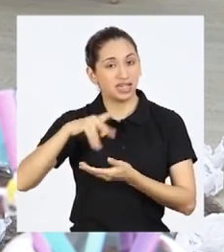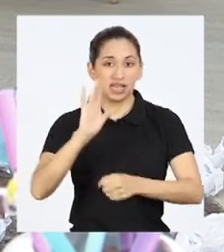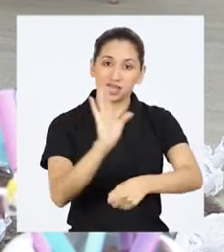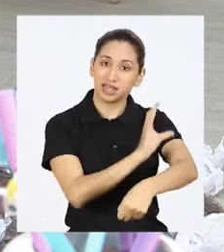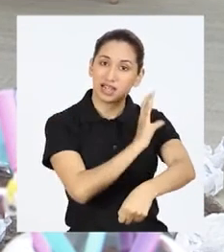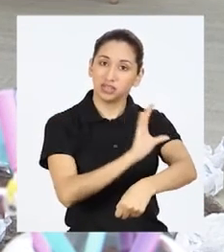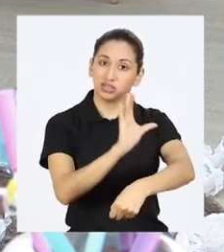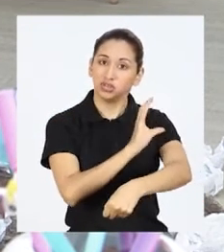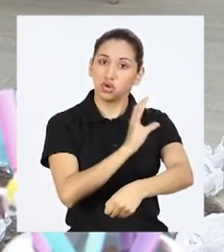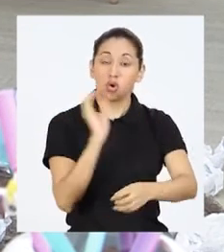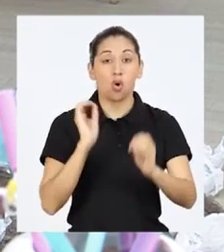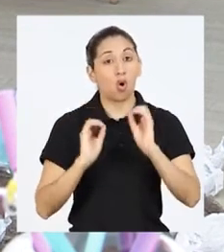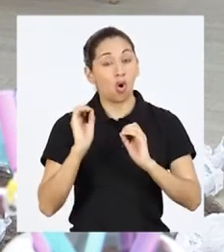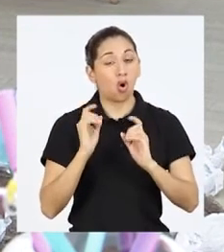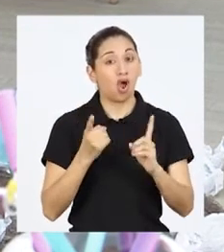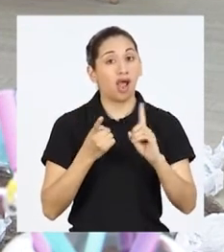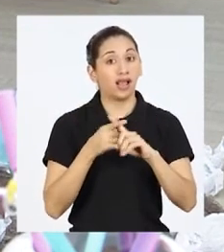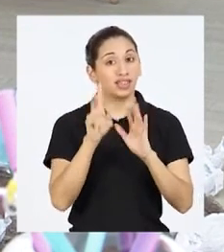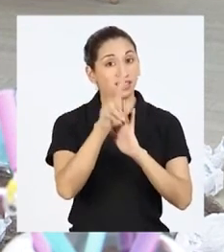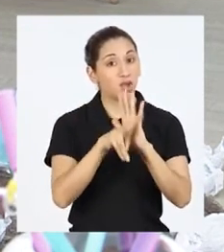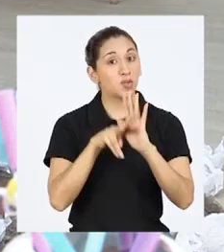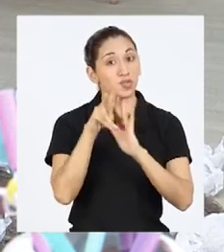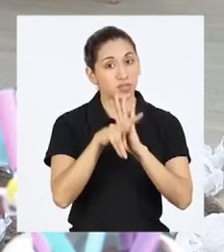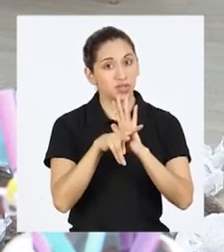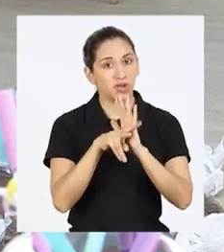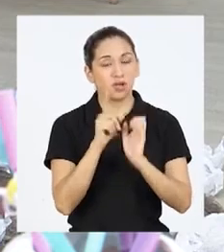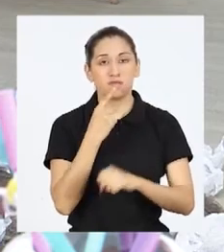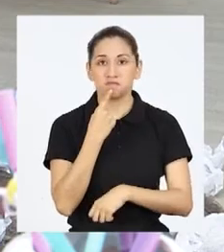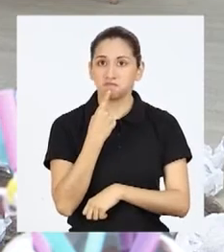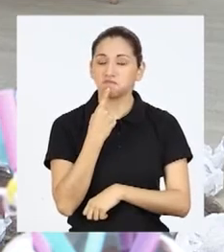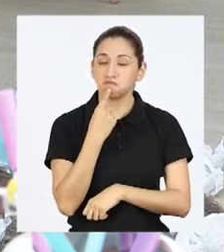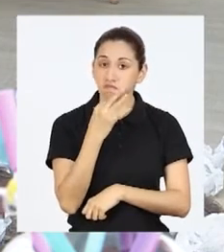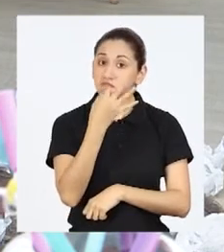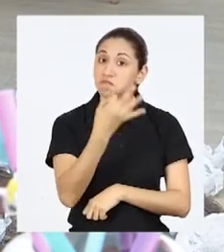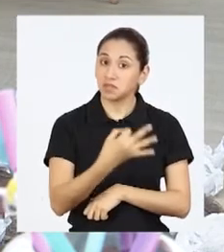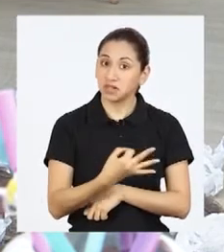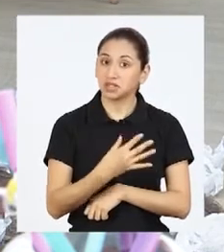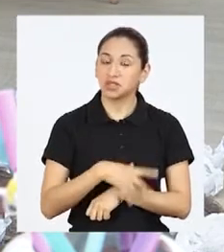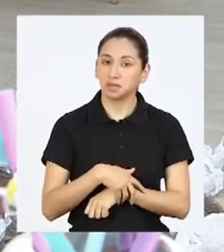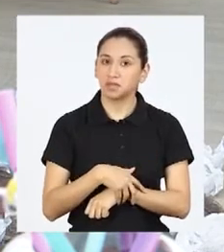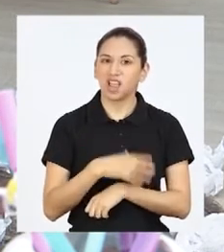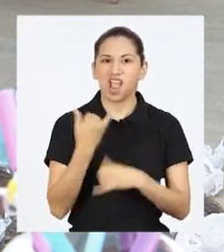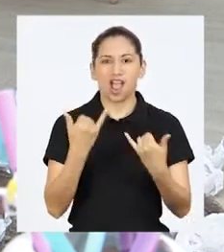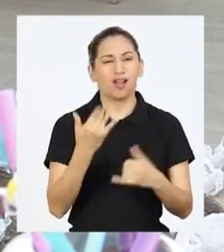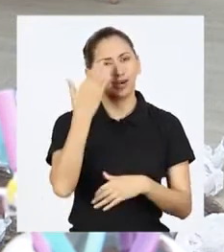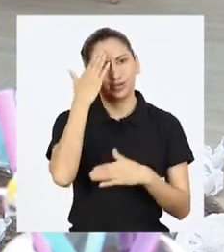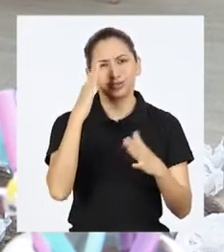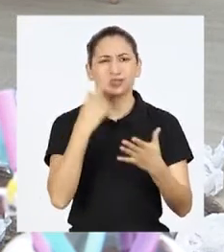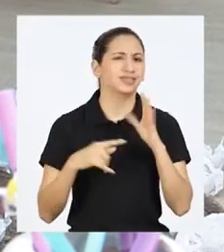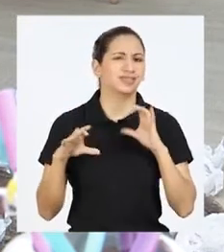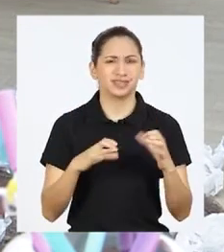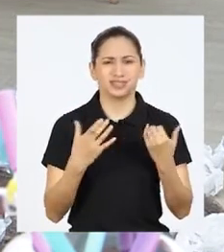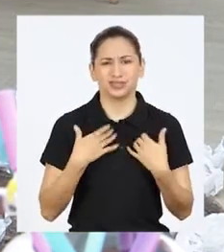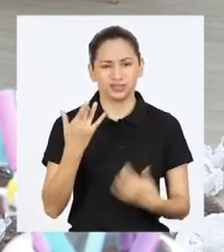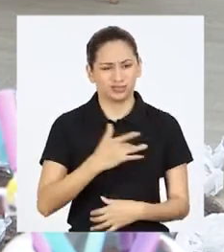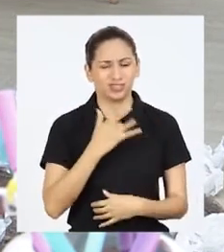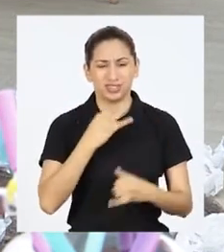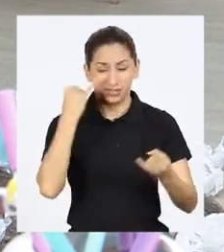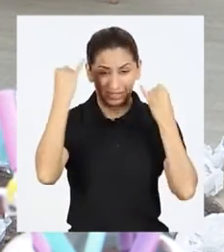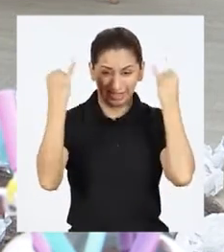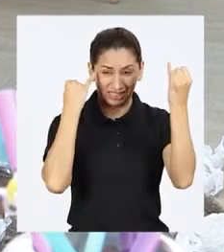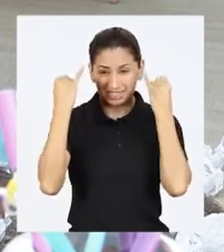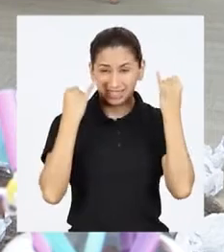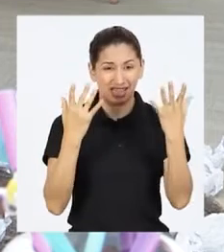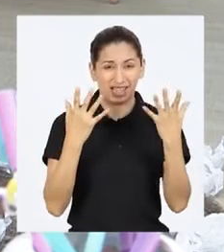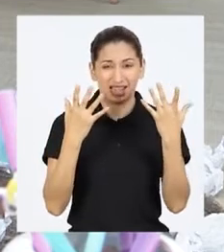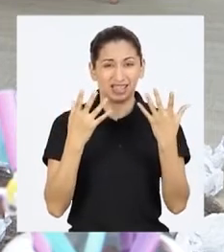canción o hasta un video. Es verdad. Aún no sé qué hacer. Siento que las ideas no